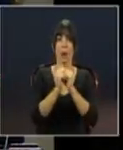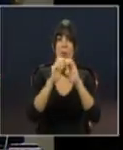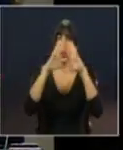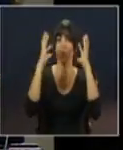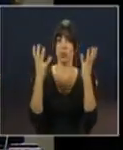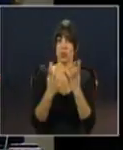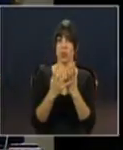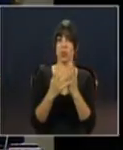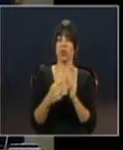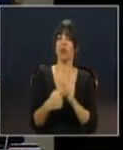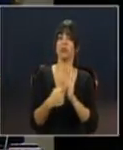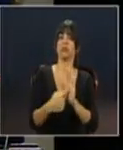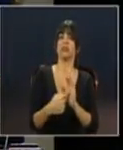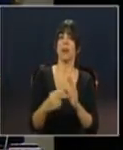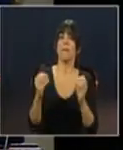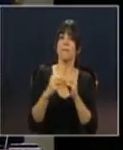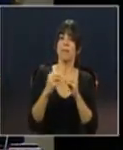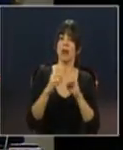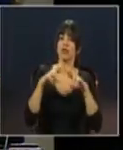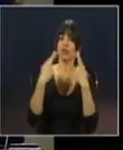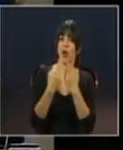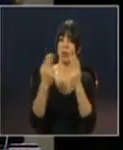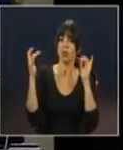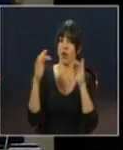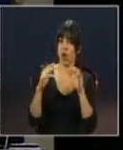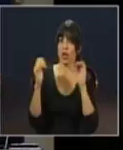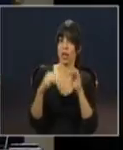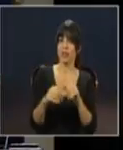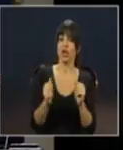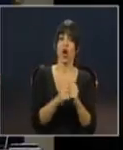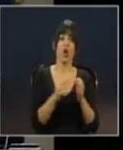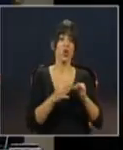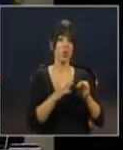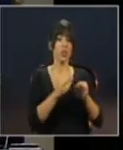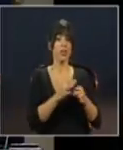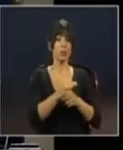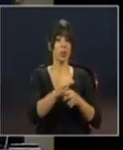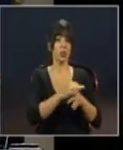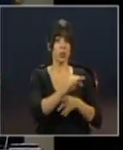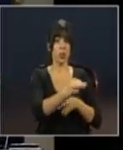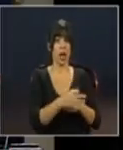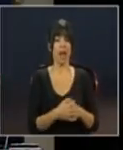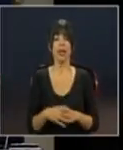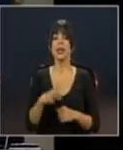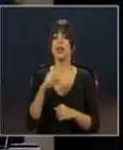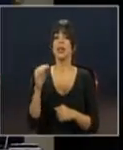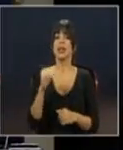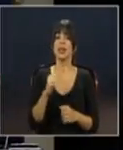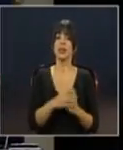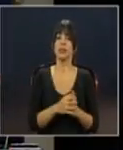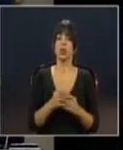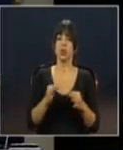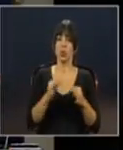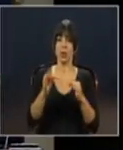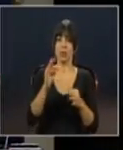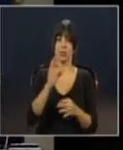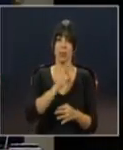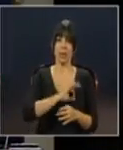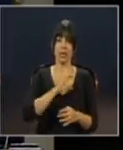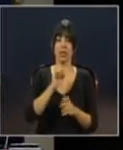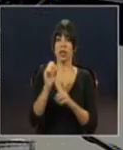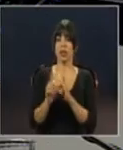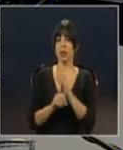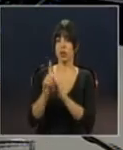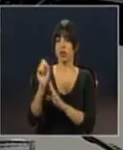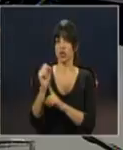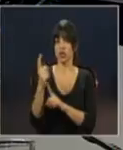mundo por la industria de reuniones, junto con el turismo rural y el de bienestar y el de desarrollo social.